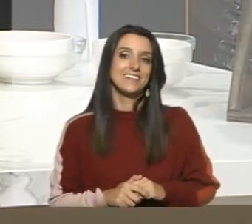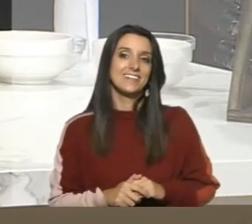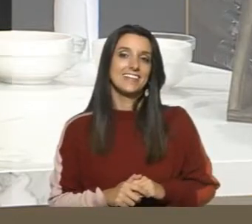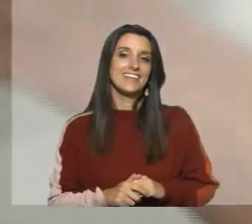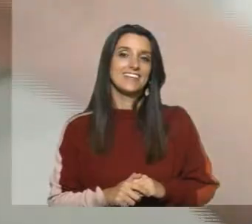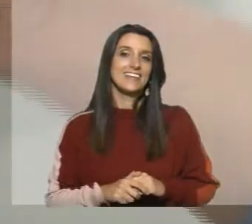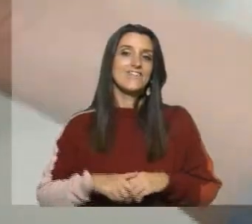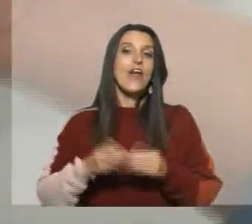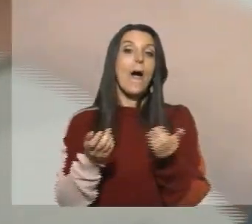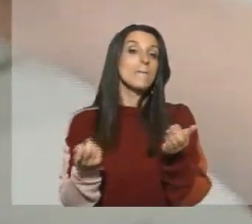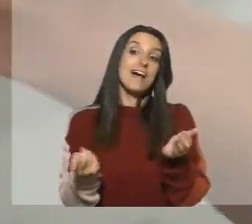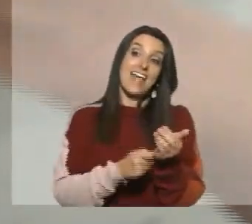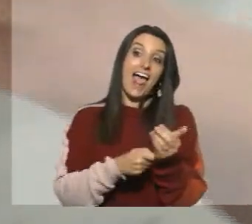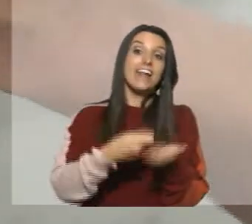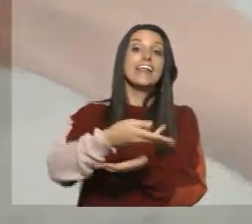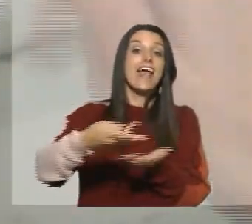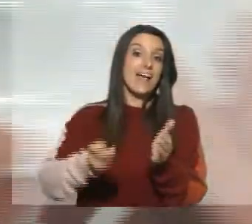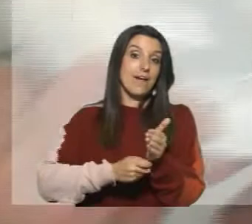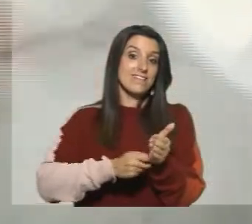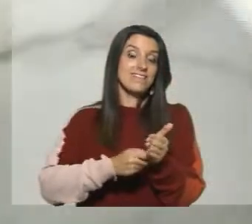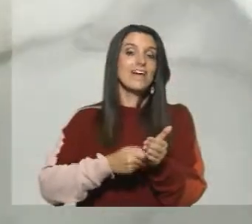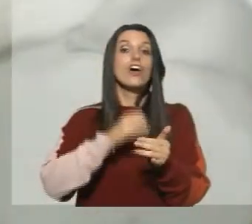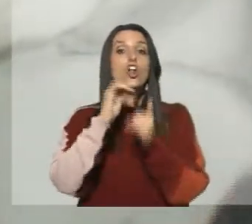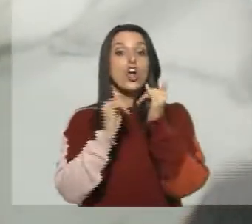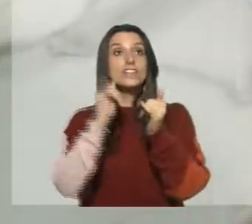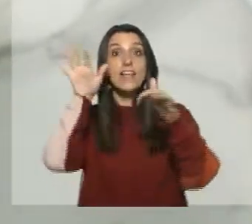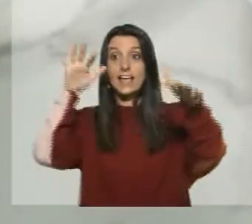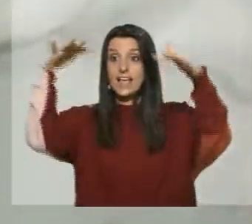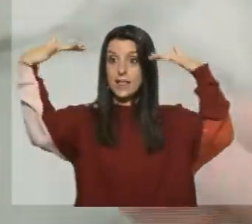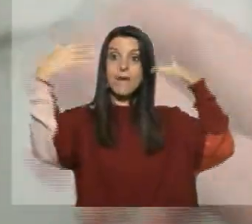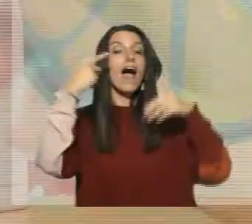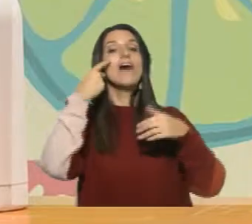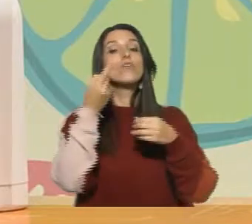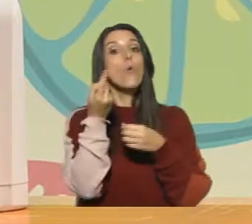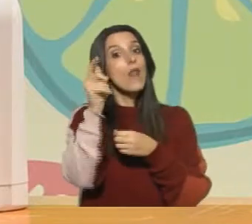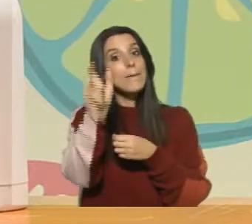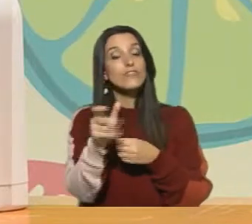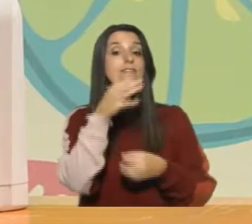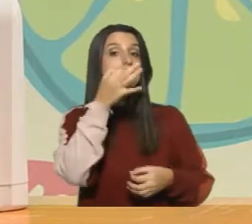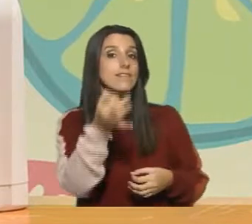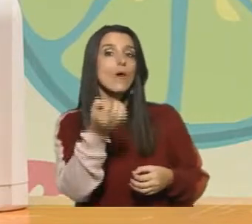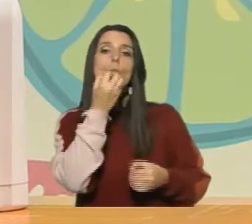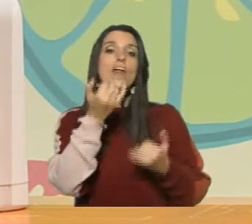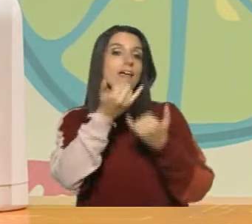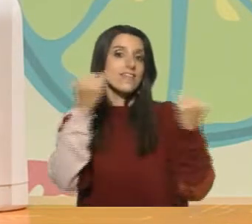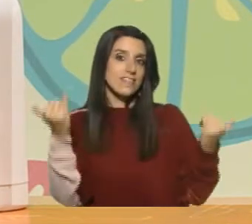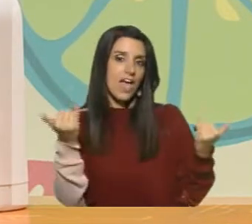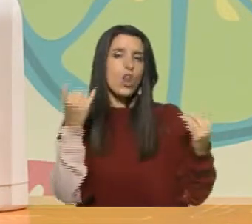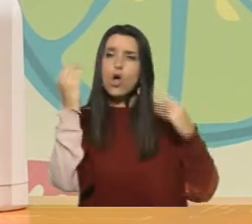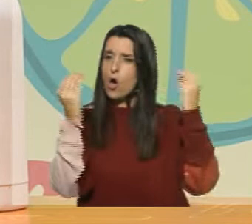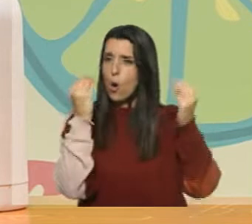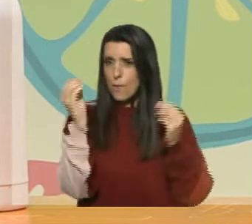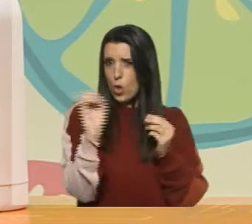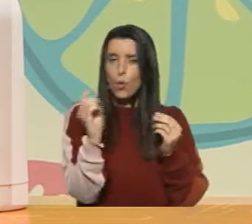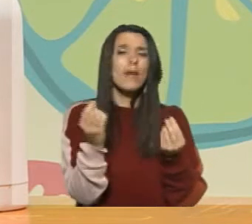Ahí seguimos incorporando. Tenemos noticias del clima, mirá. A ver. Una de nuestras televidentes nos dice, buen día, no se preocupen por